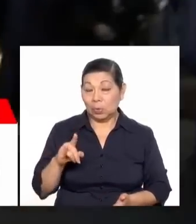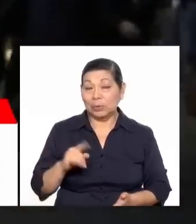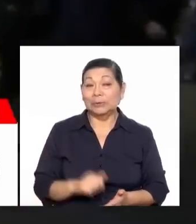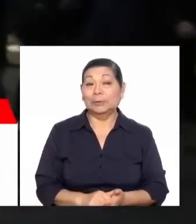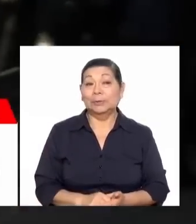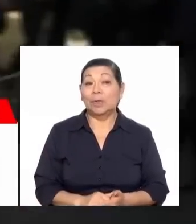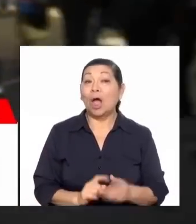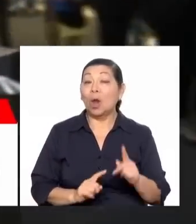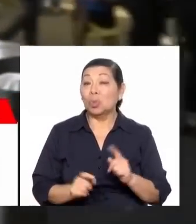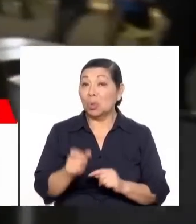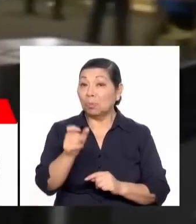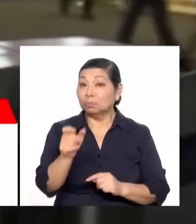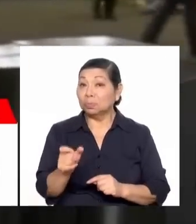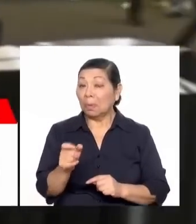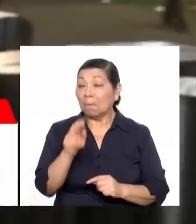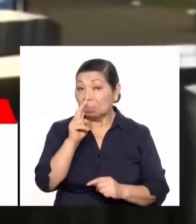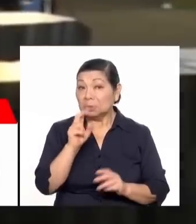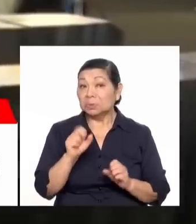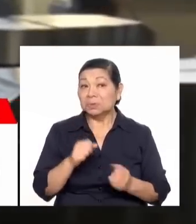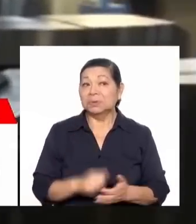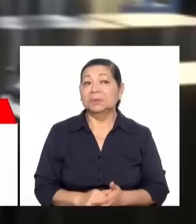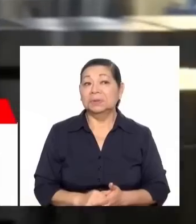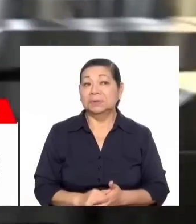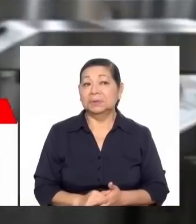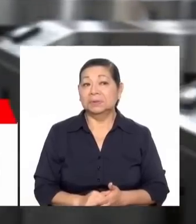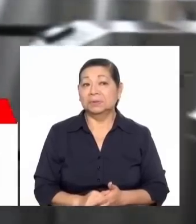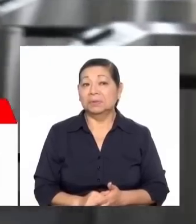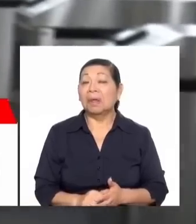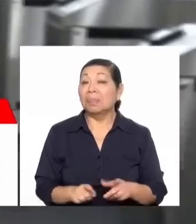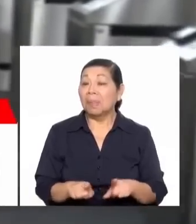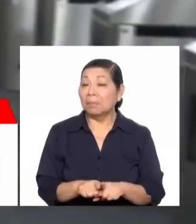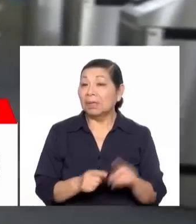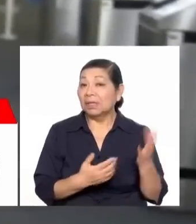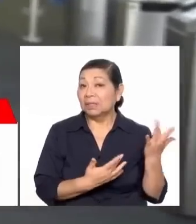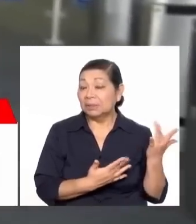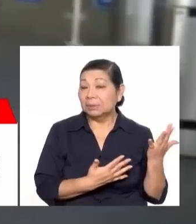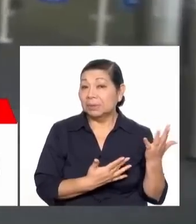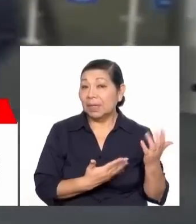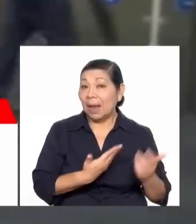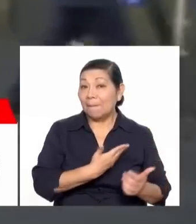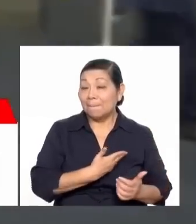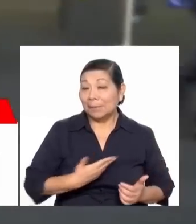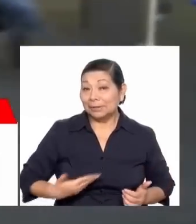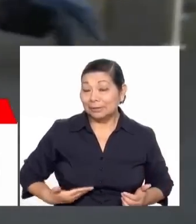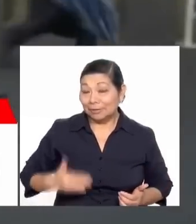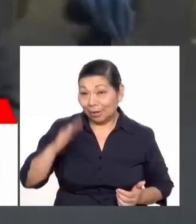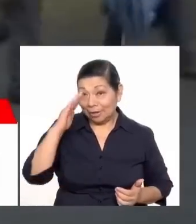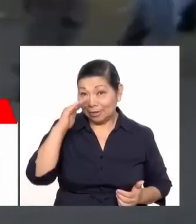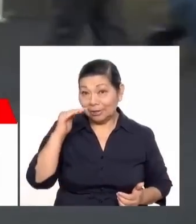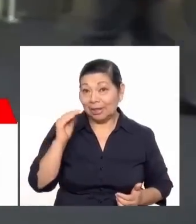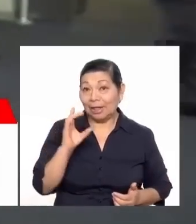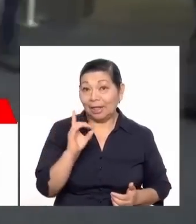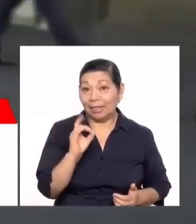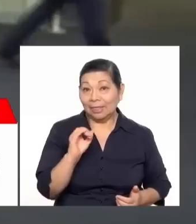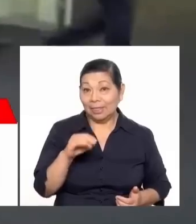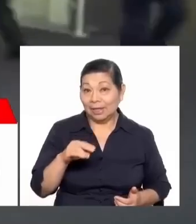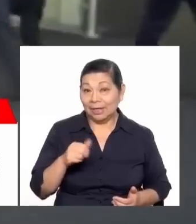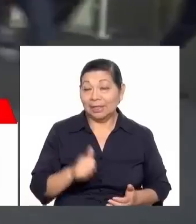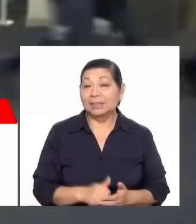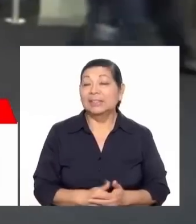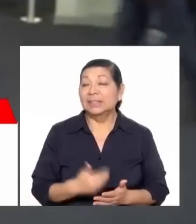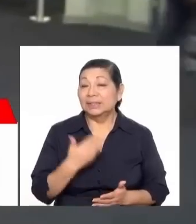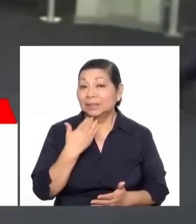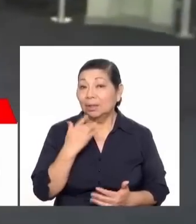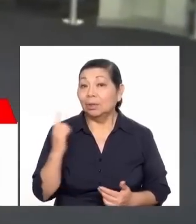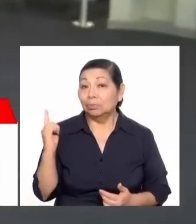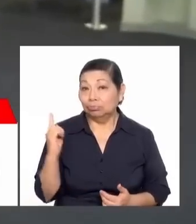a algunos funcionarios peruanos que están también esperando a la presidenta Dina Boluarte, quien